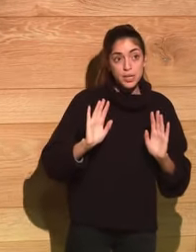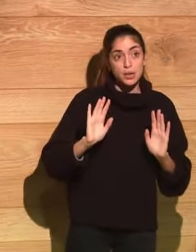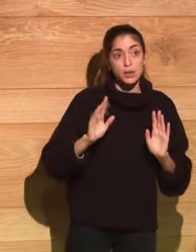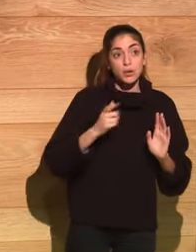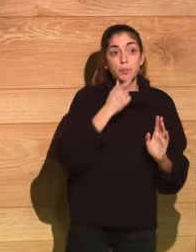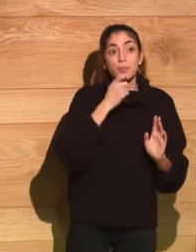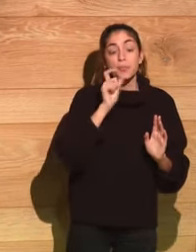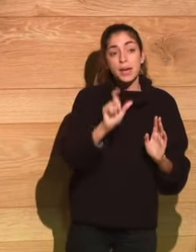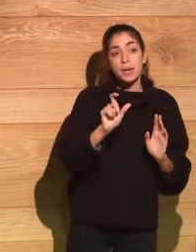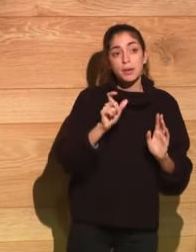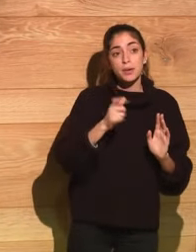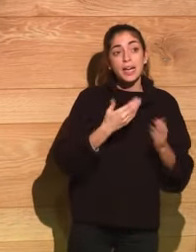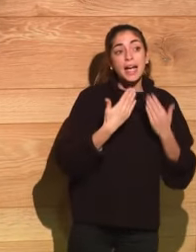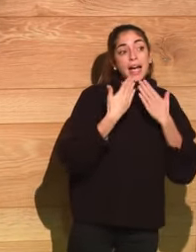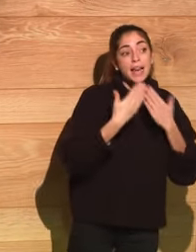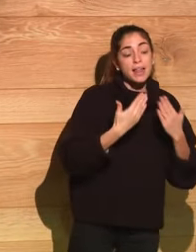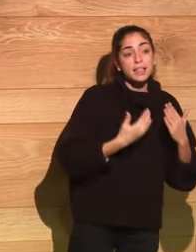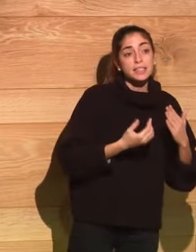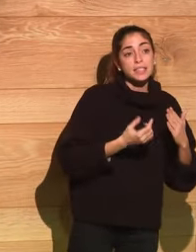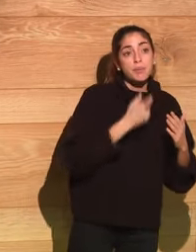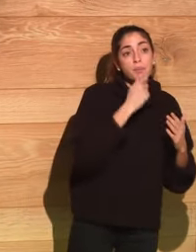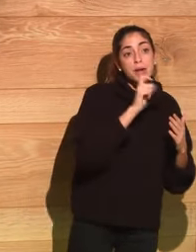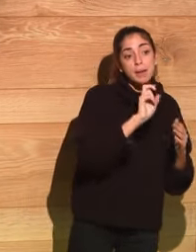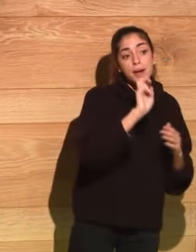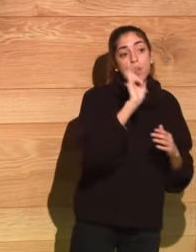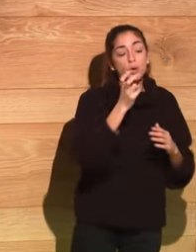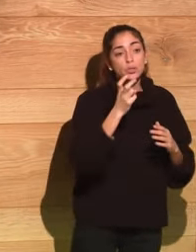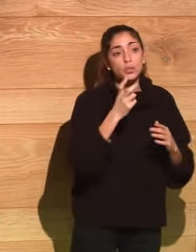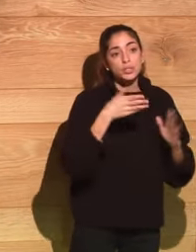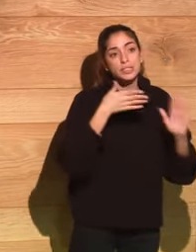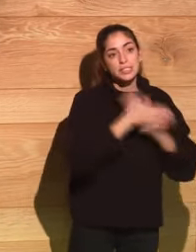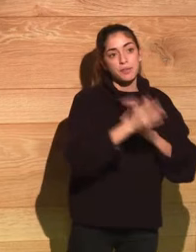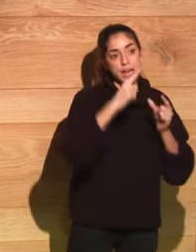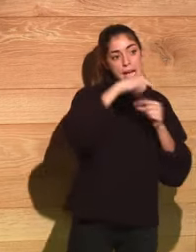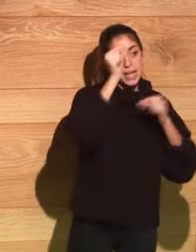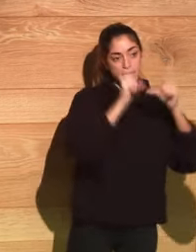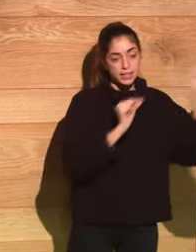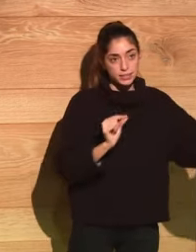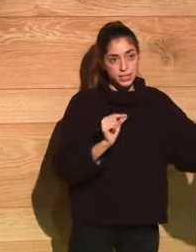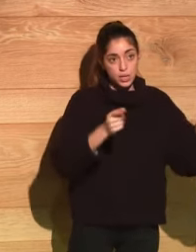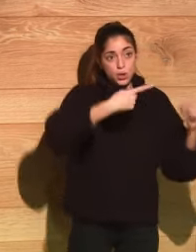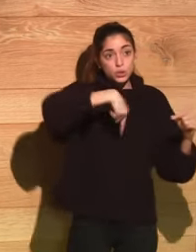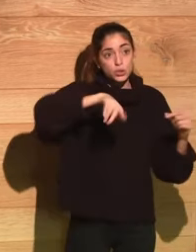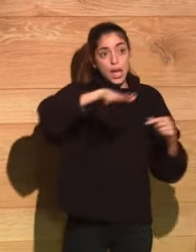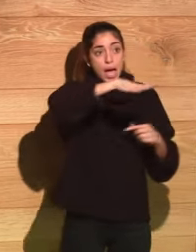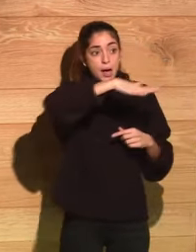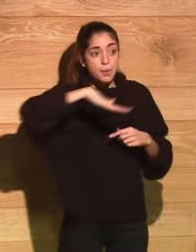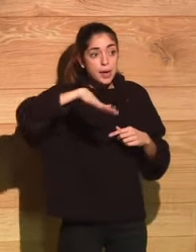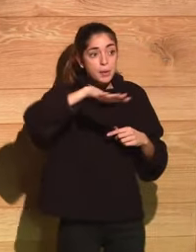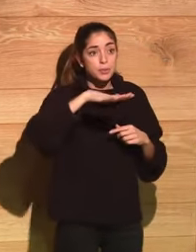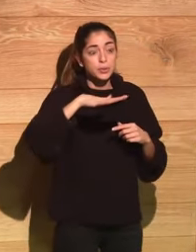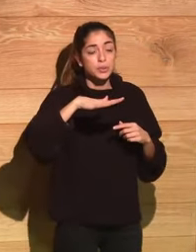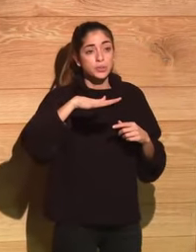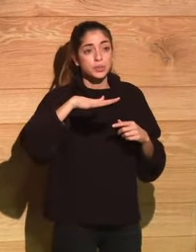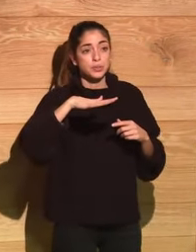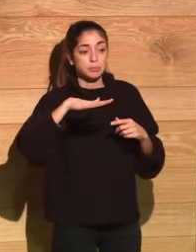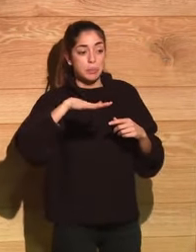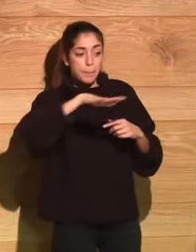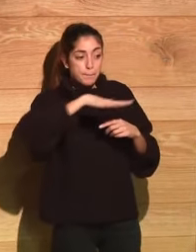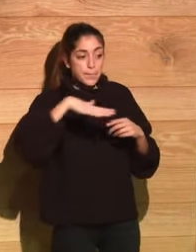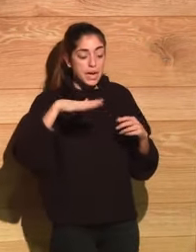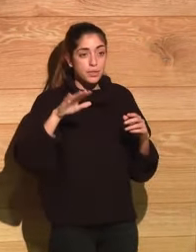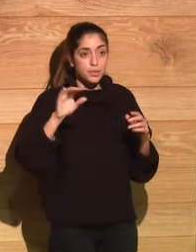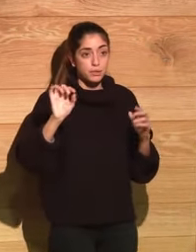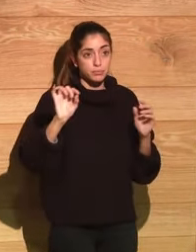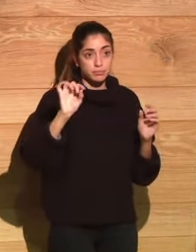sido elaborado a partir de otro término que quiere decir estrella. Hablamos del espacio intersideral, entre las